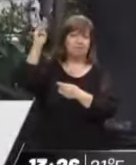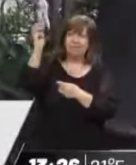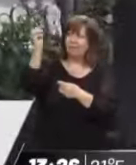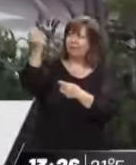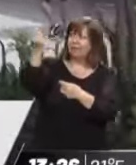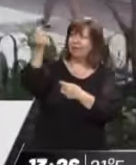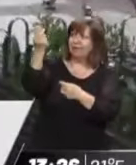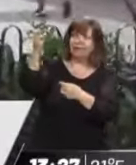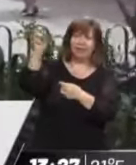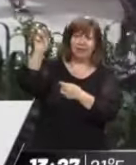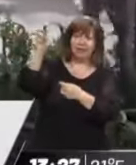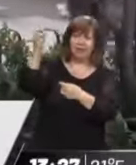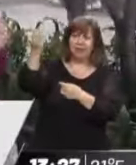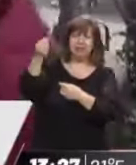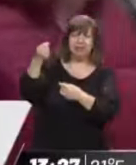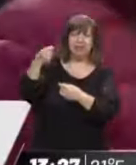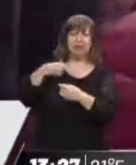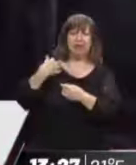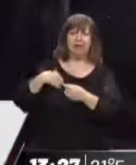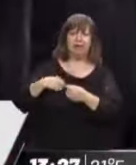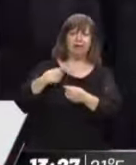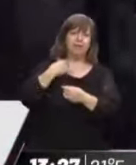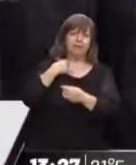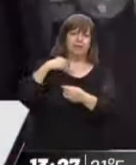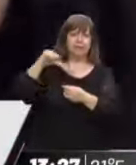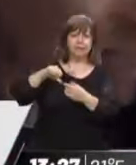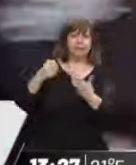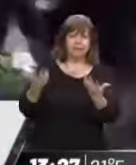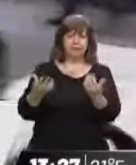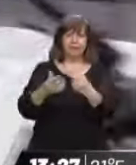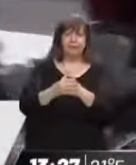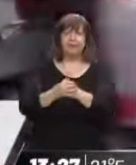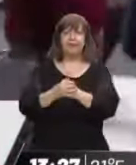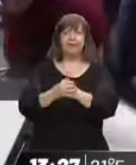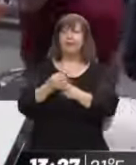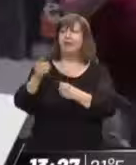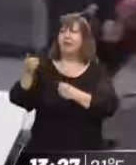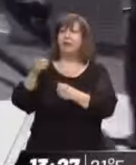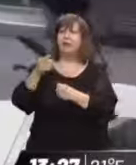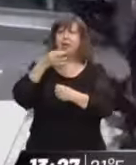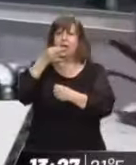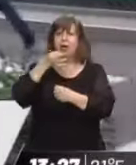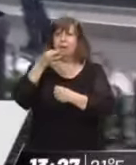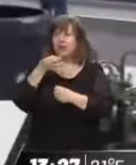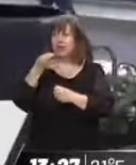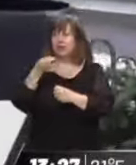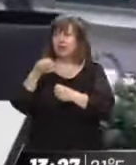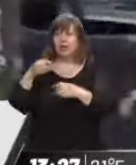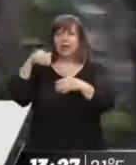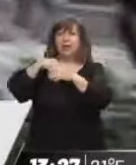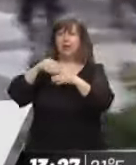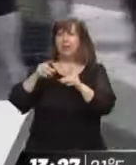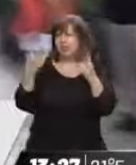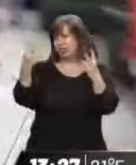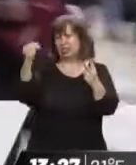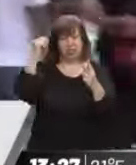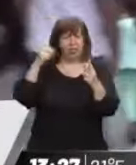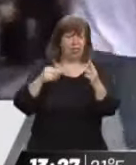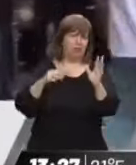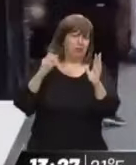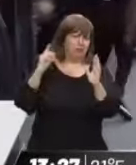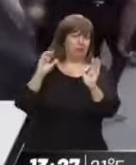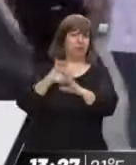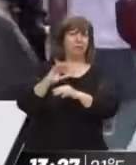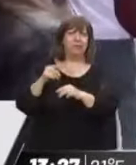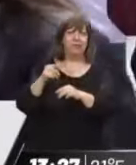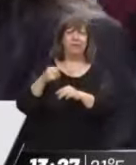argentinos puedan consumir menos. Chicos, resultado de las elecciones, ¿qué piensan? No, ni hablar. Perdón, por acá. Resultado de las elecciones, ¿qué